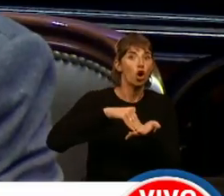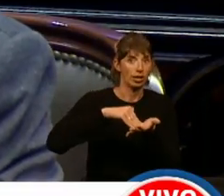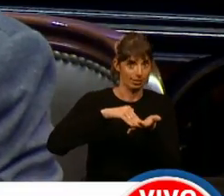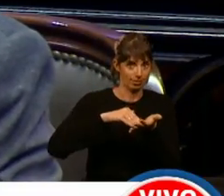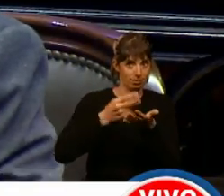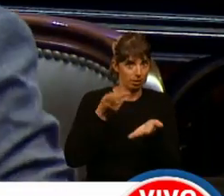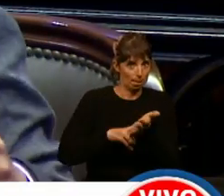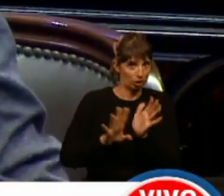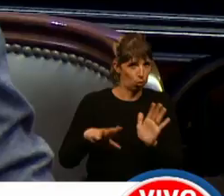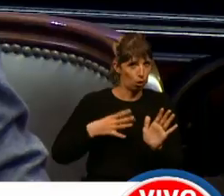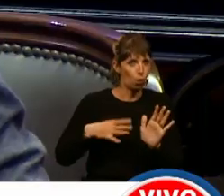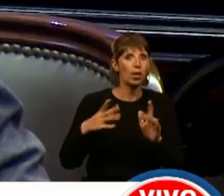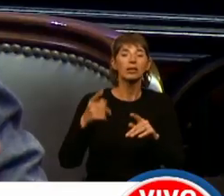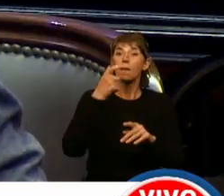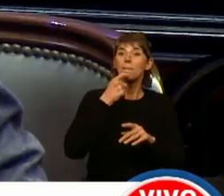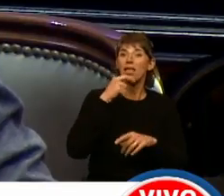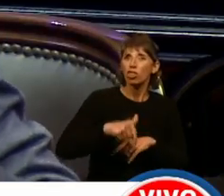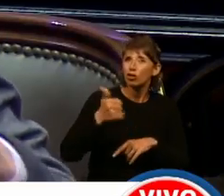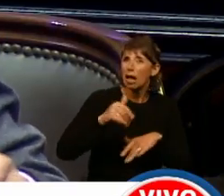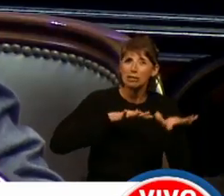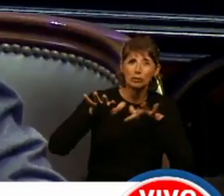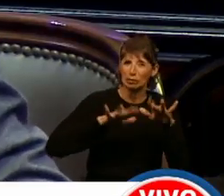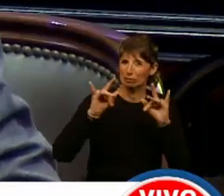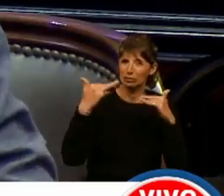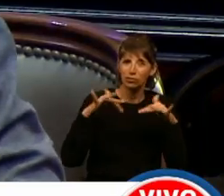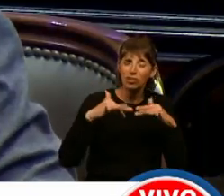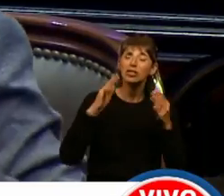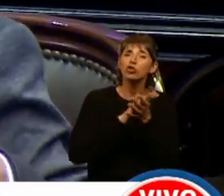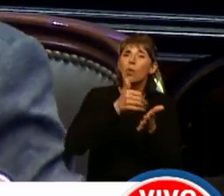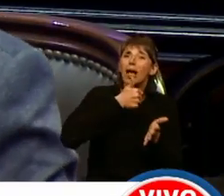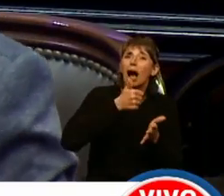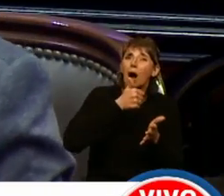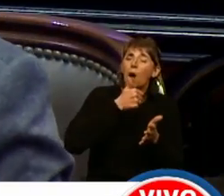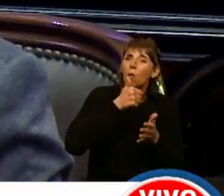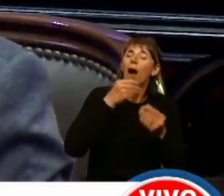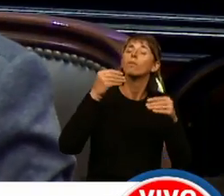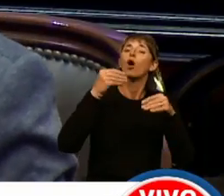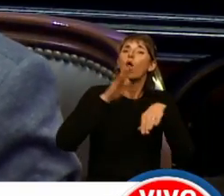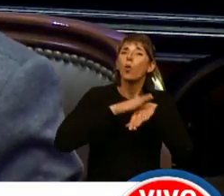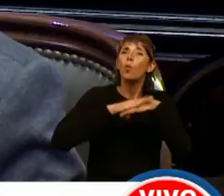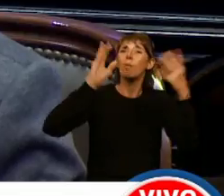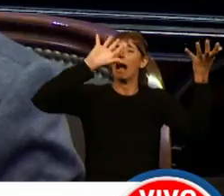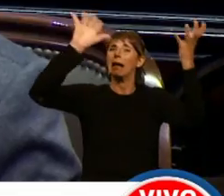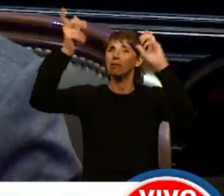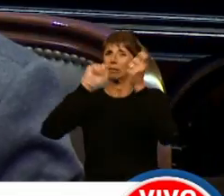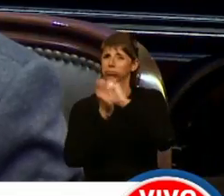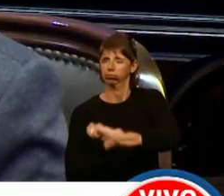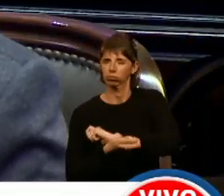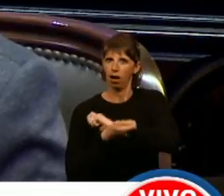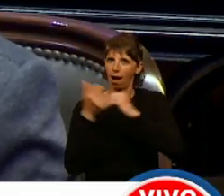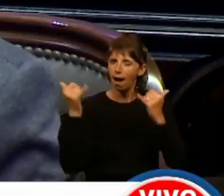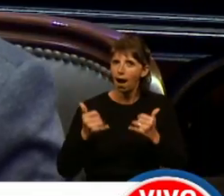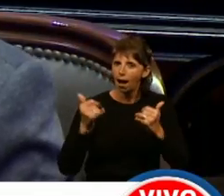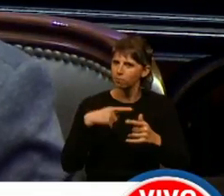en mendoza padecemos una crisis hídrica histórica como consecuencia del cambio climático y exigimos